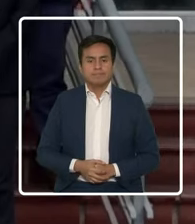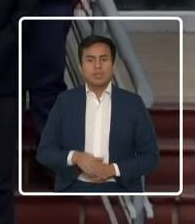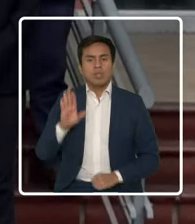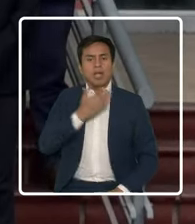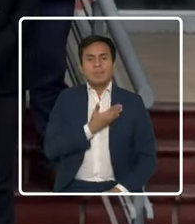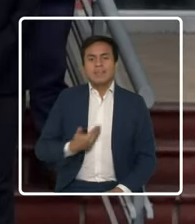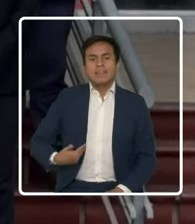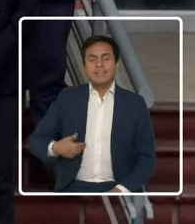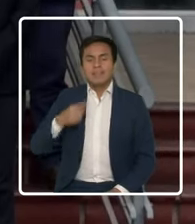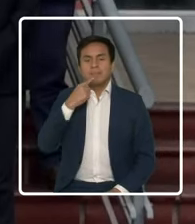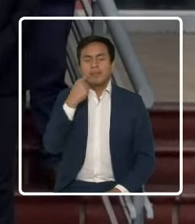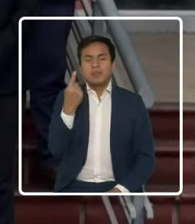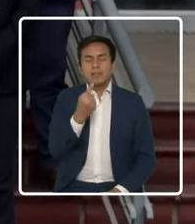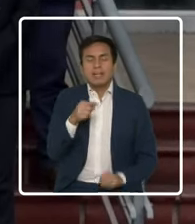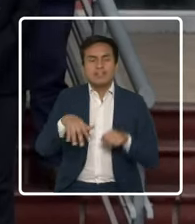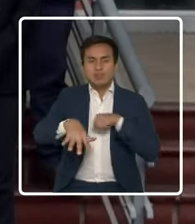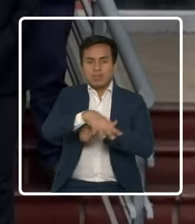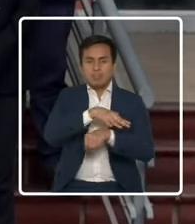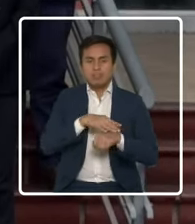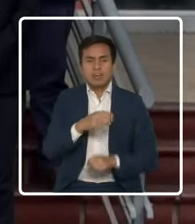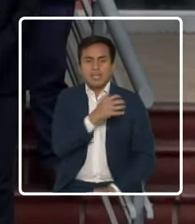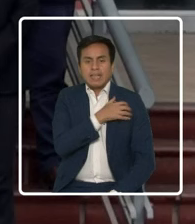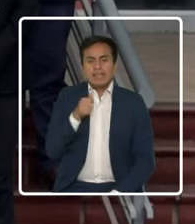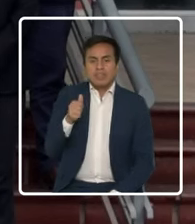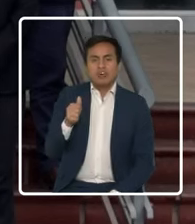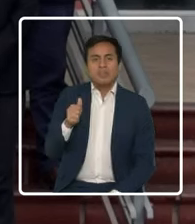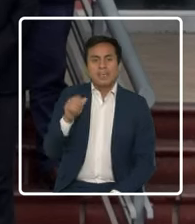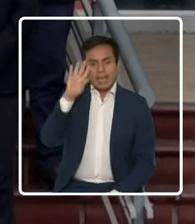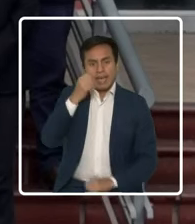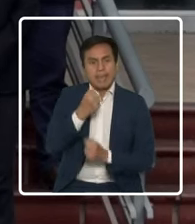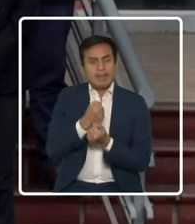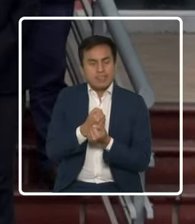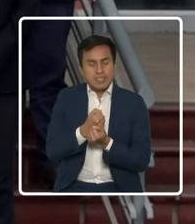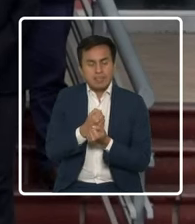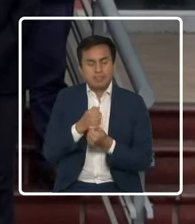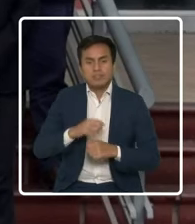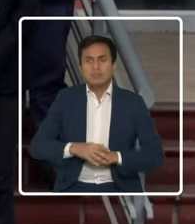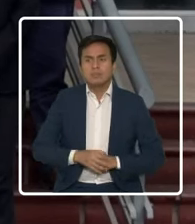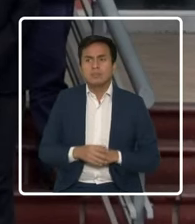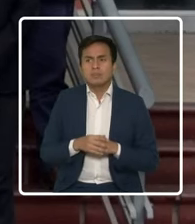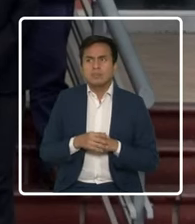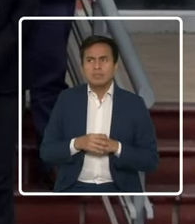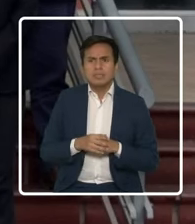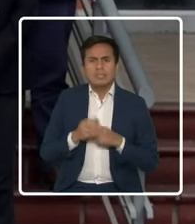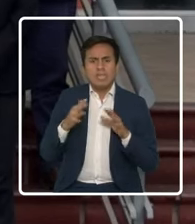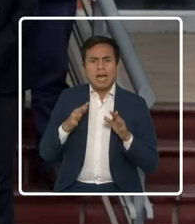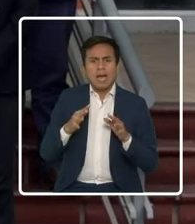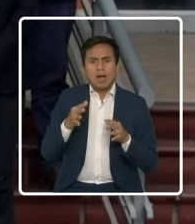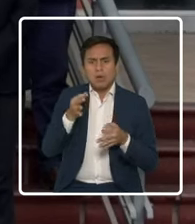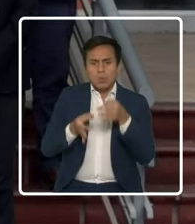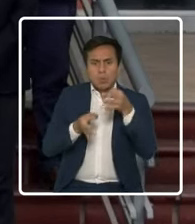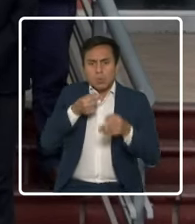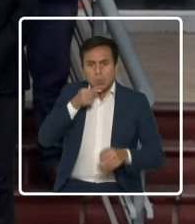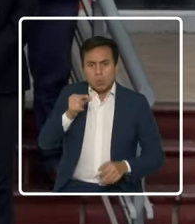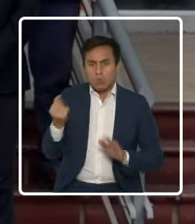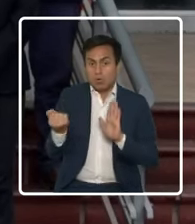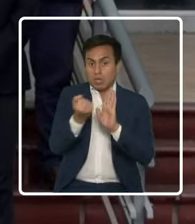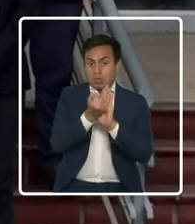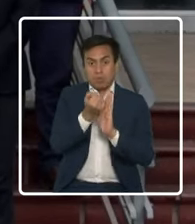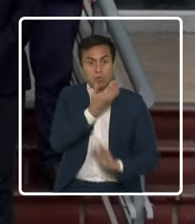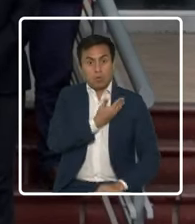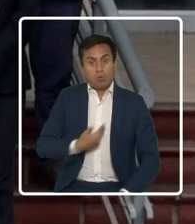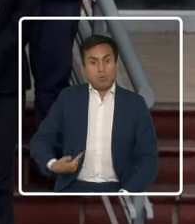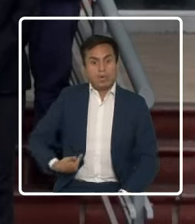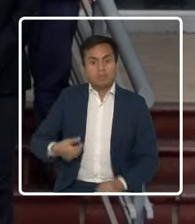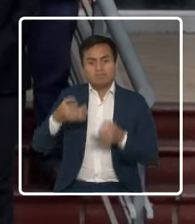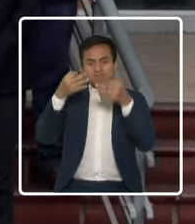Hola, presidente. Yo quería preguntarle por la situación del general director de Carabineros. Estamos cerca de su formalización, que es un hito que el propio